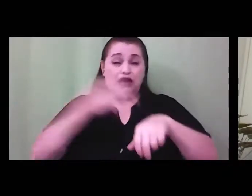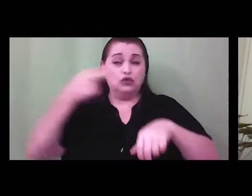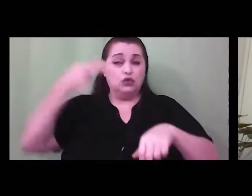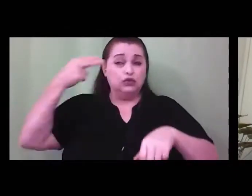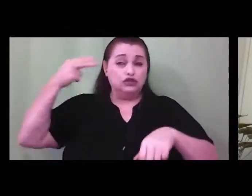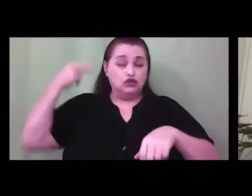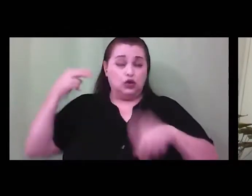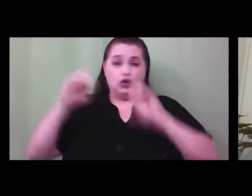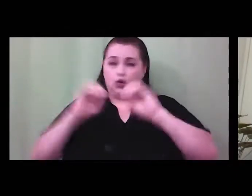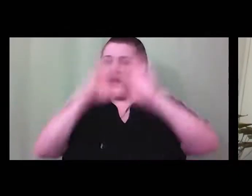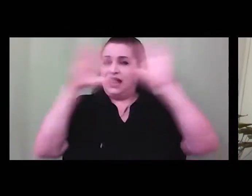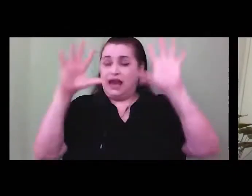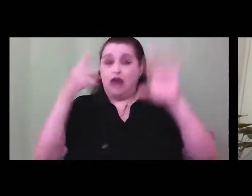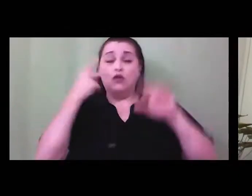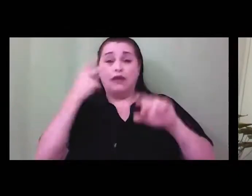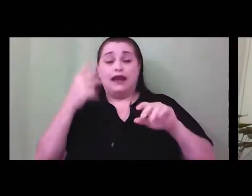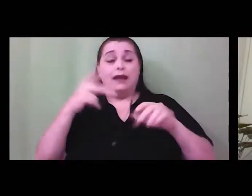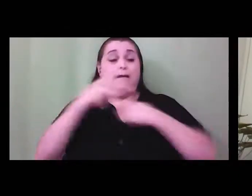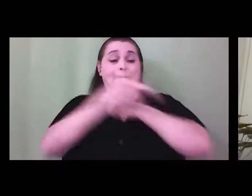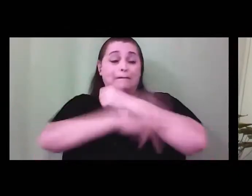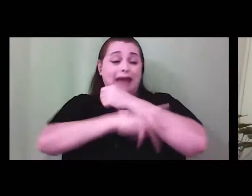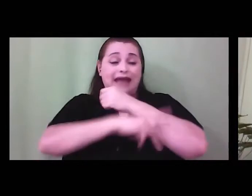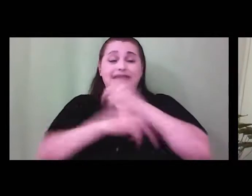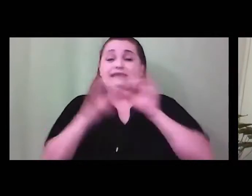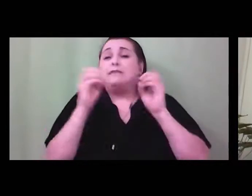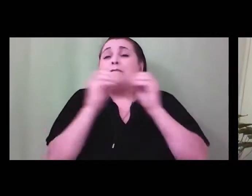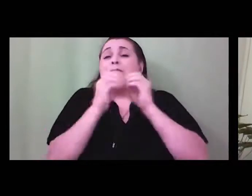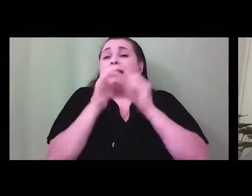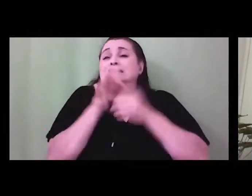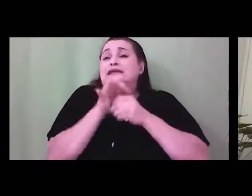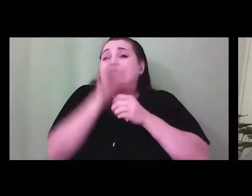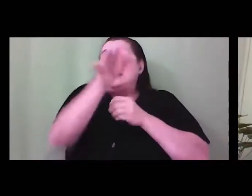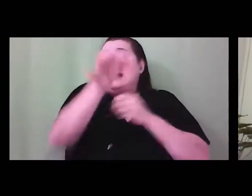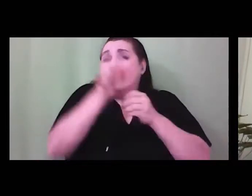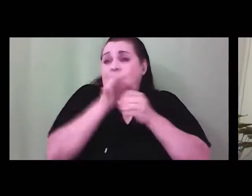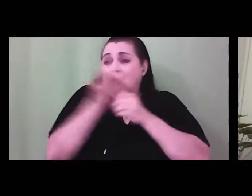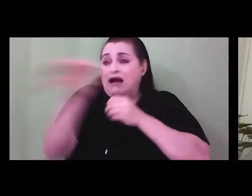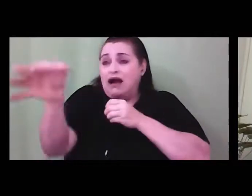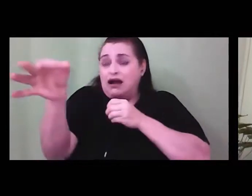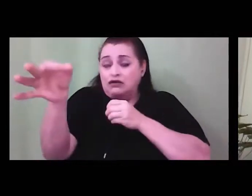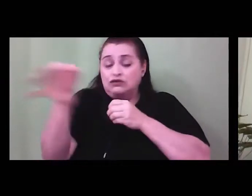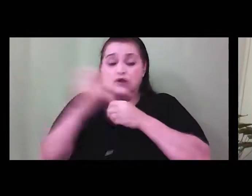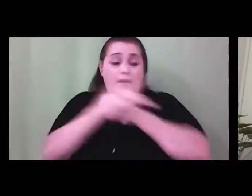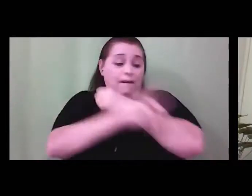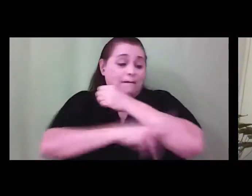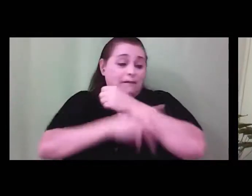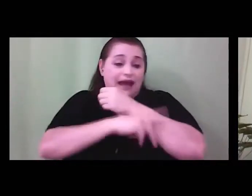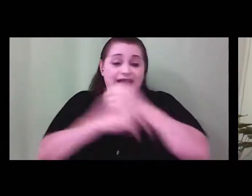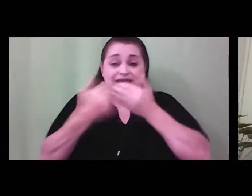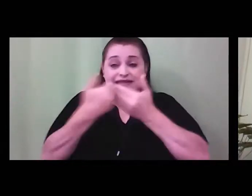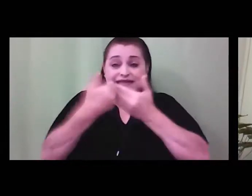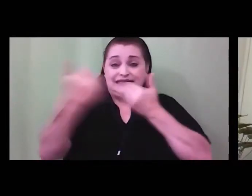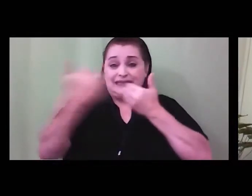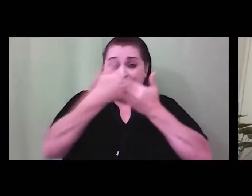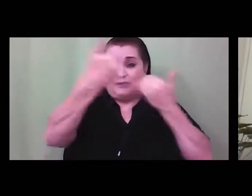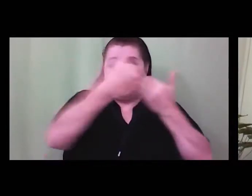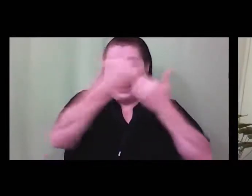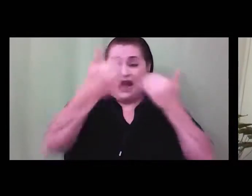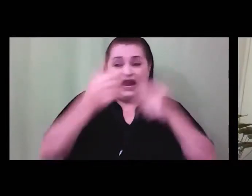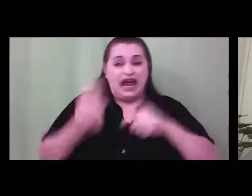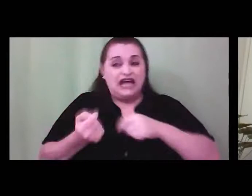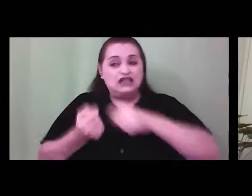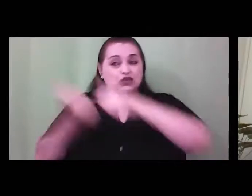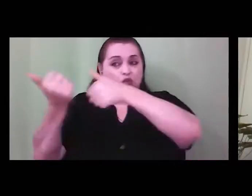los países que están más aislados o los países que se separan o son excluidos